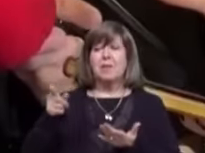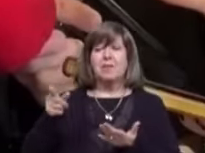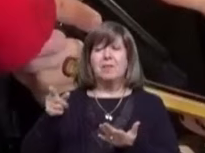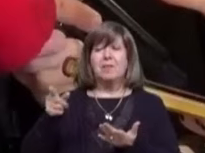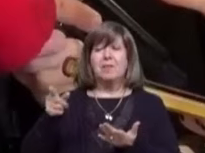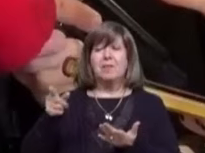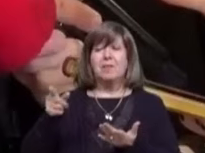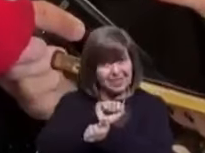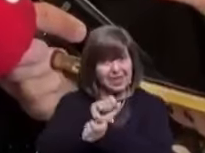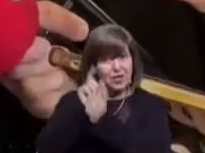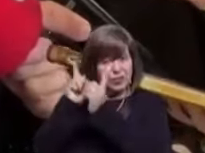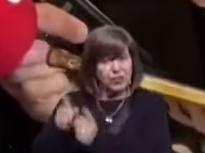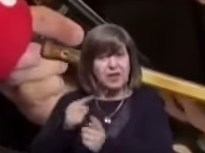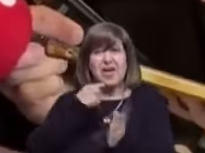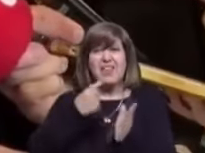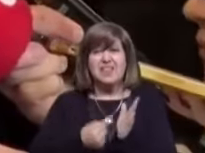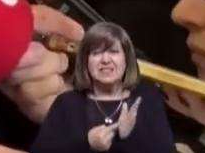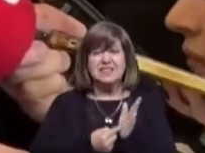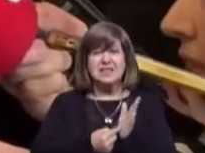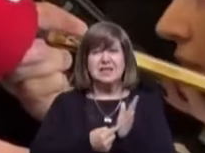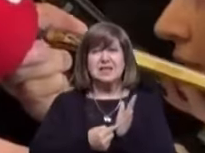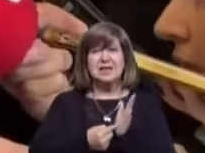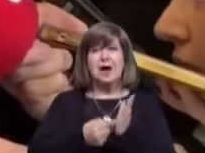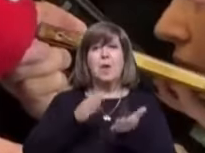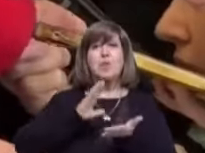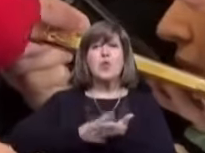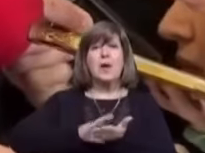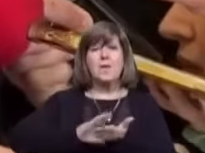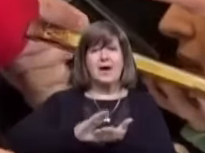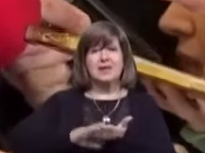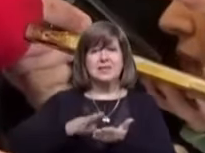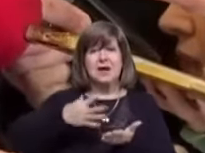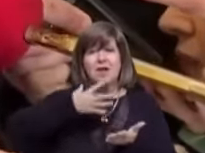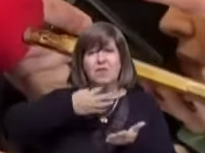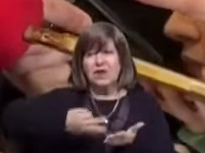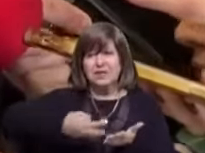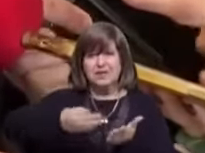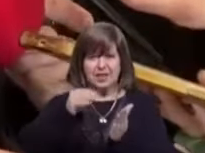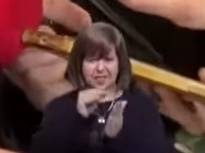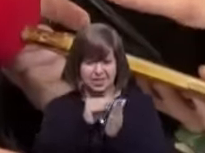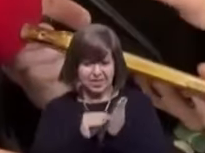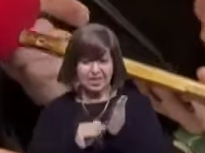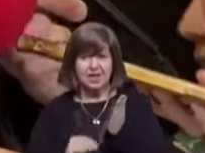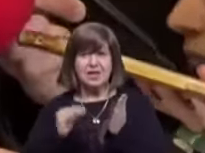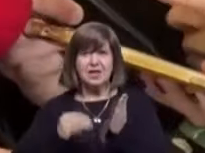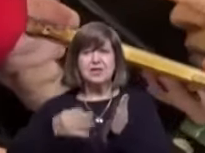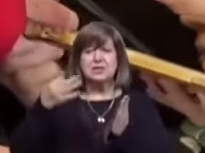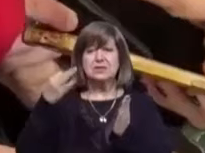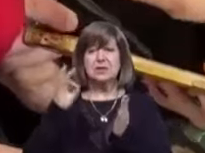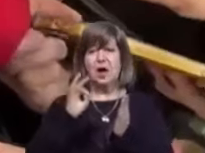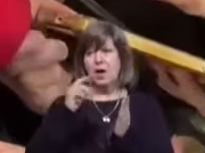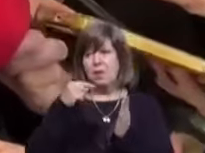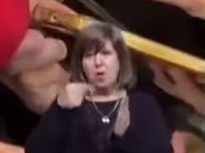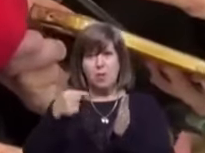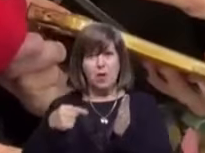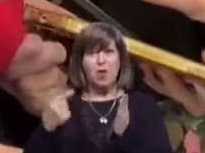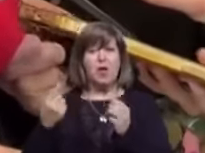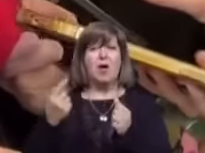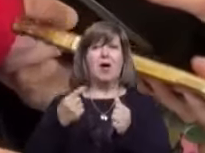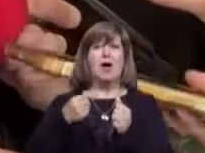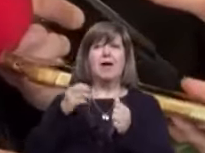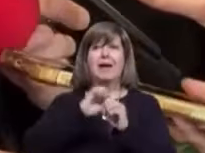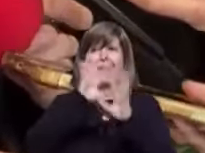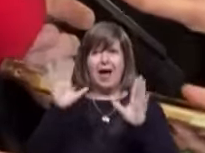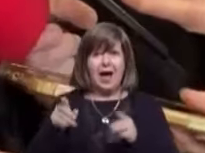nuestro ordenamiento procesal demanda desde la óptica probatoria la verificación de la existencia de elementos de convicción suficientes esto es una